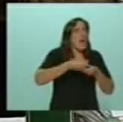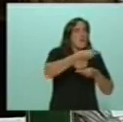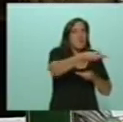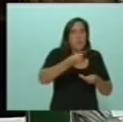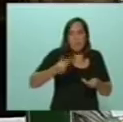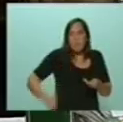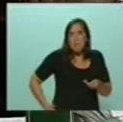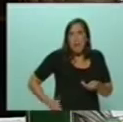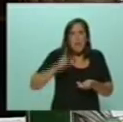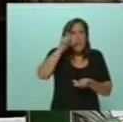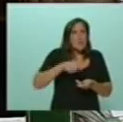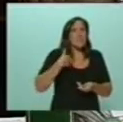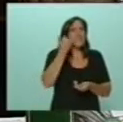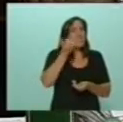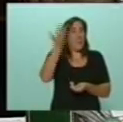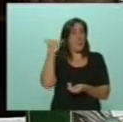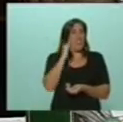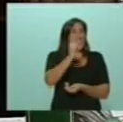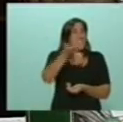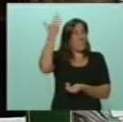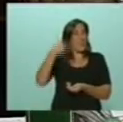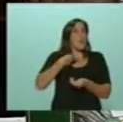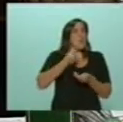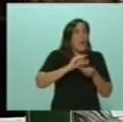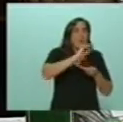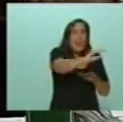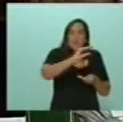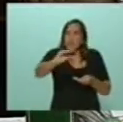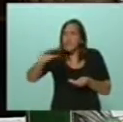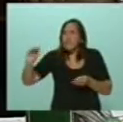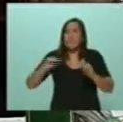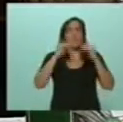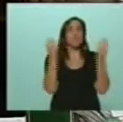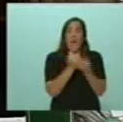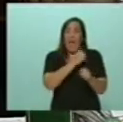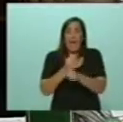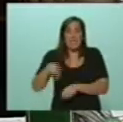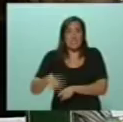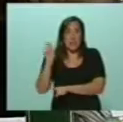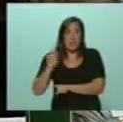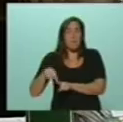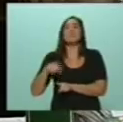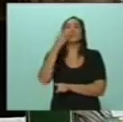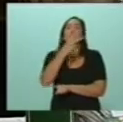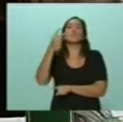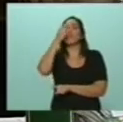en el bolsillo, que era lo que le habíamos hablado en aquella oportunidad, asciende a la fecha a